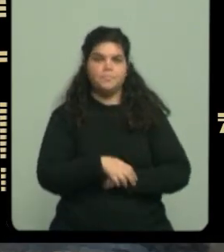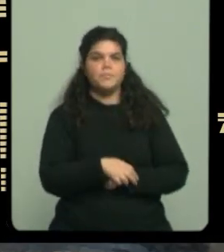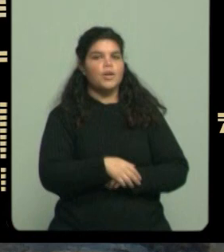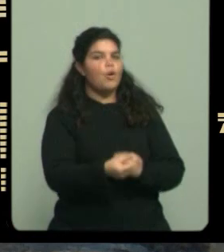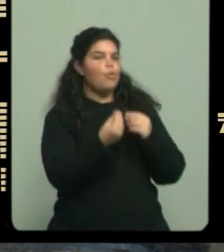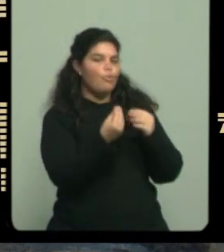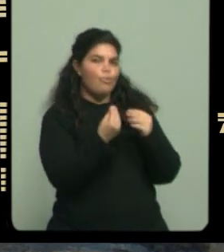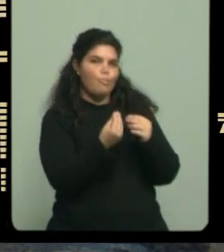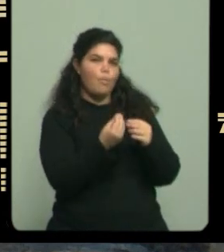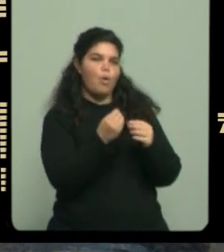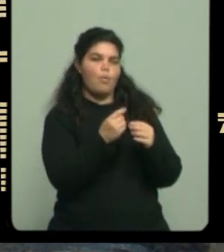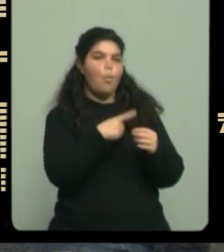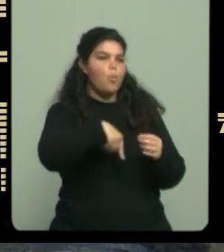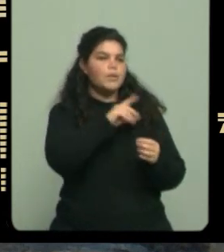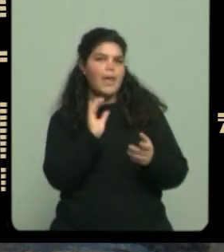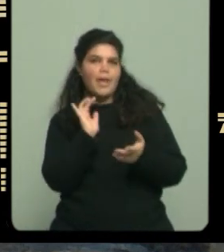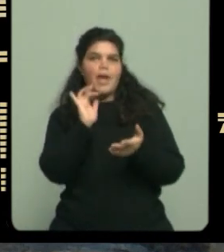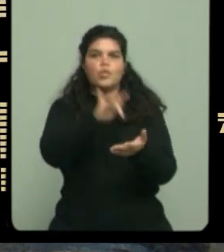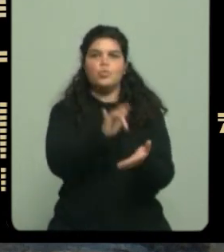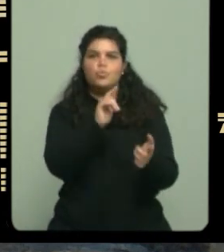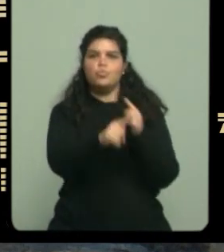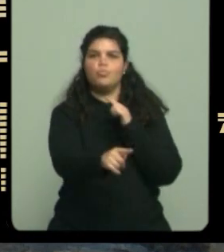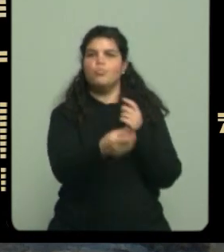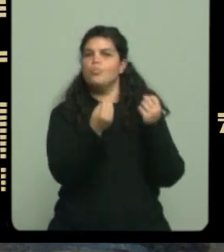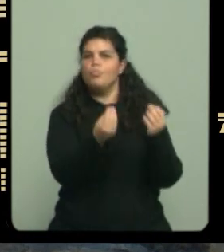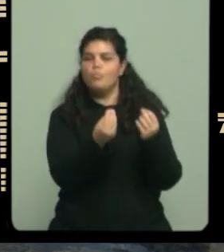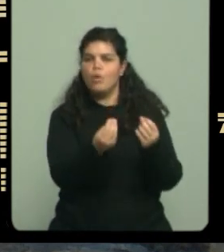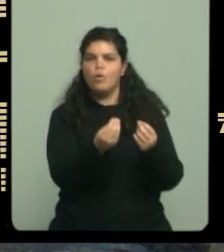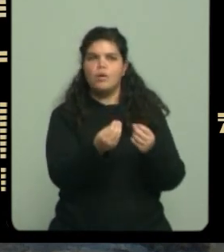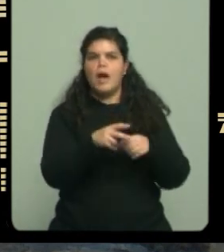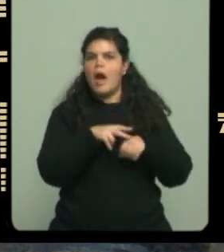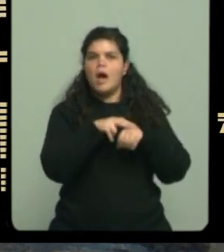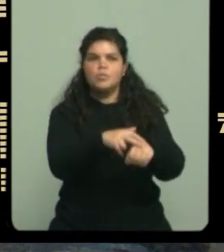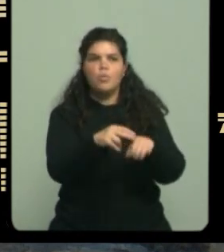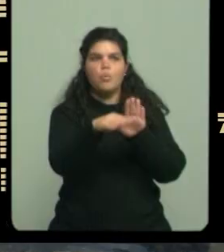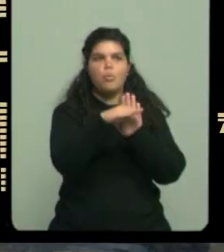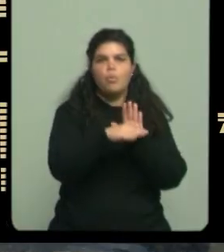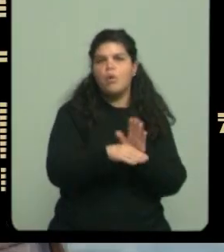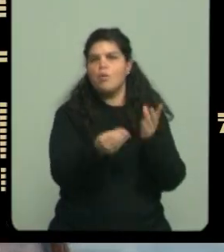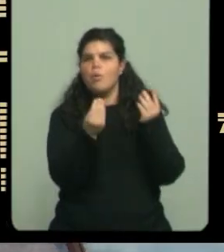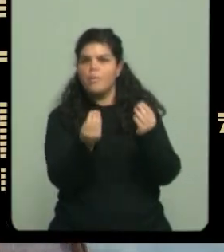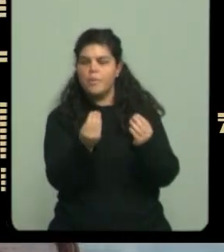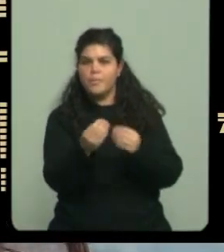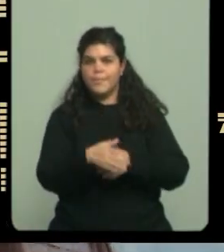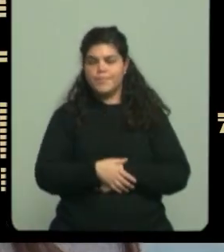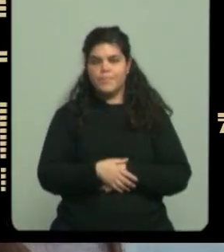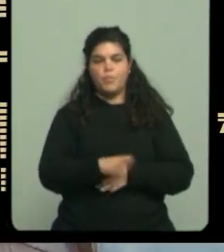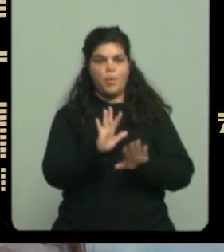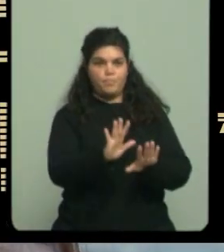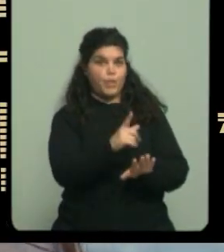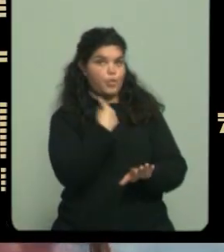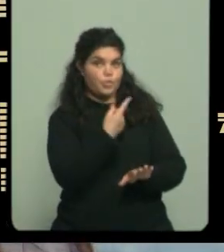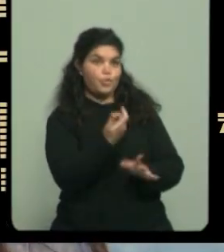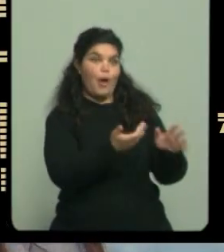de manera directa porque hay se entiende denuncia? ¿Cómo asesoran ustedes y cómo abordan el tema? Bueno, viste que dijimos